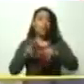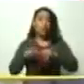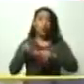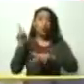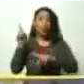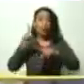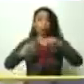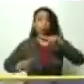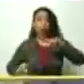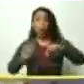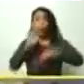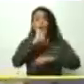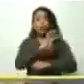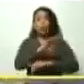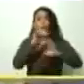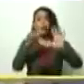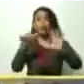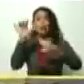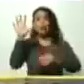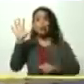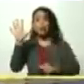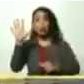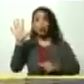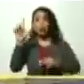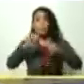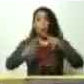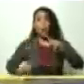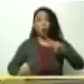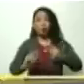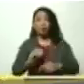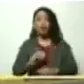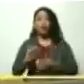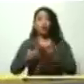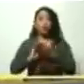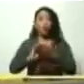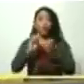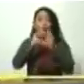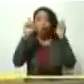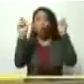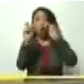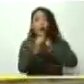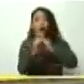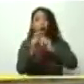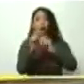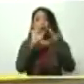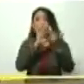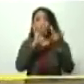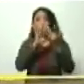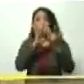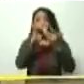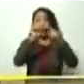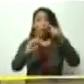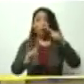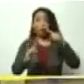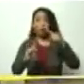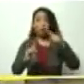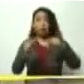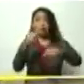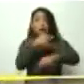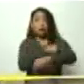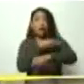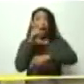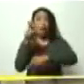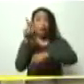465 megavatios vamos a recuperar transformación transmisión eléctrica es decir las heridas que